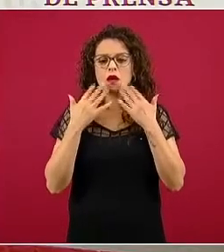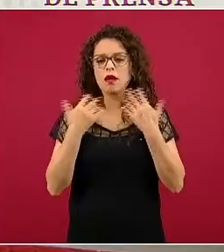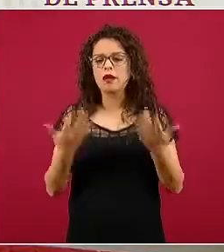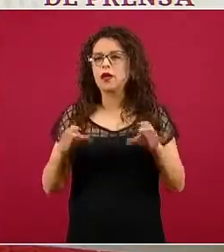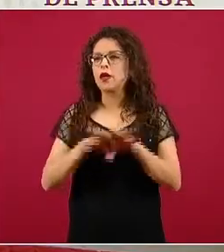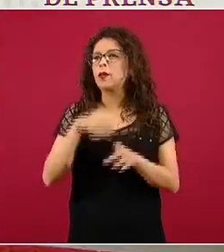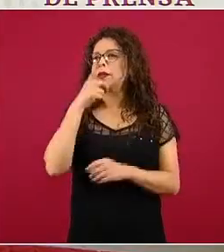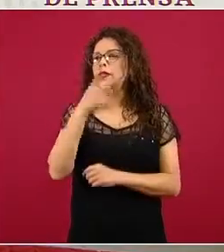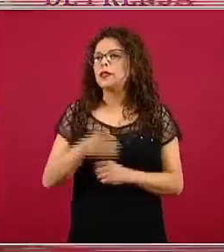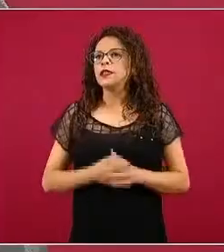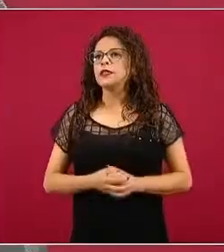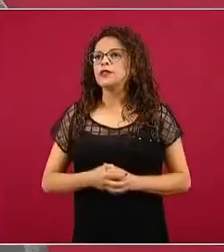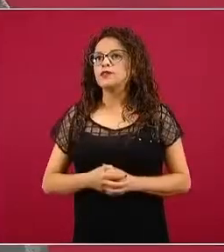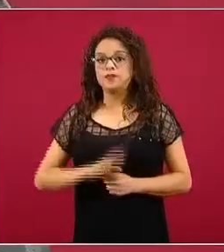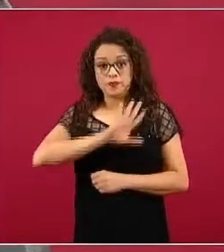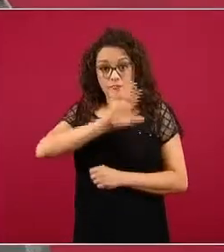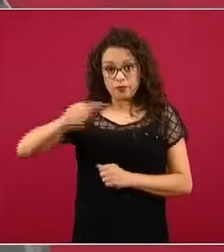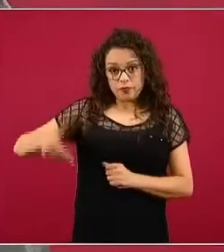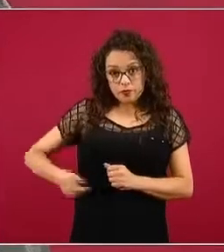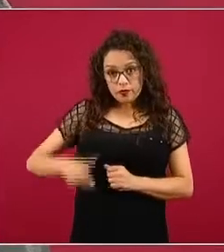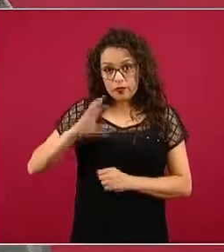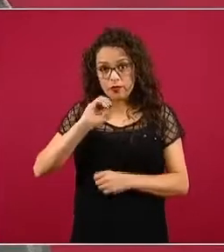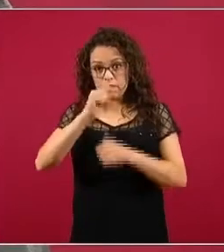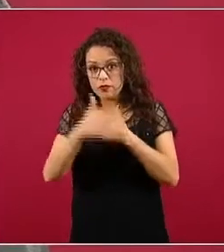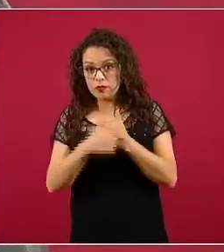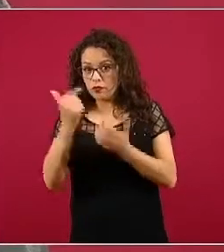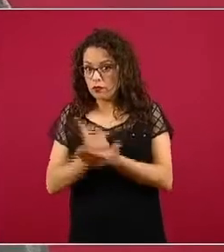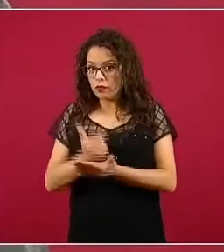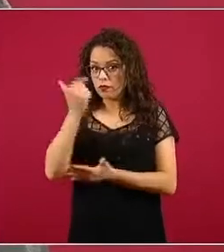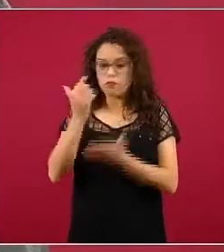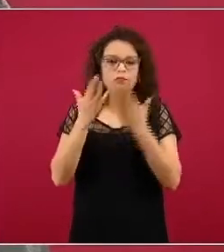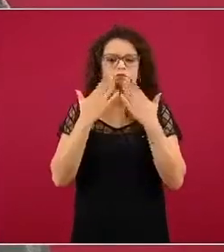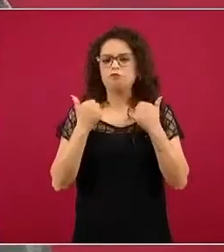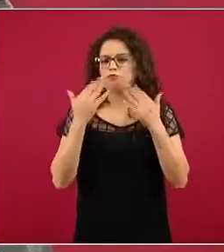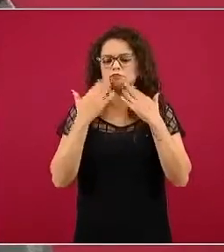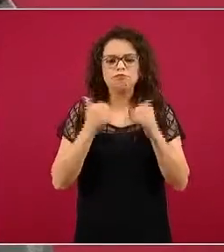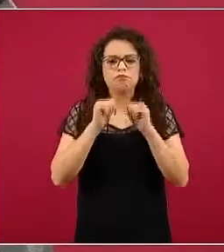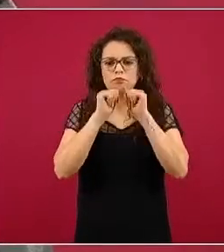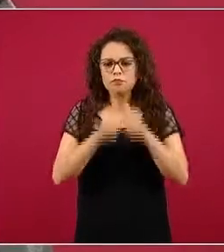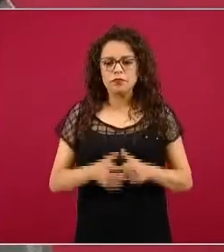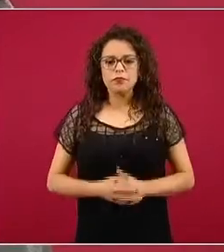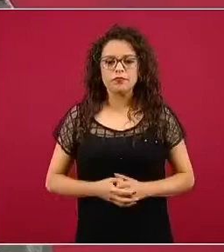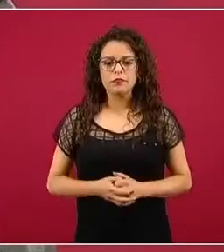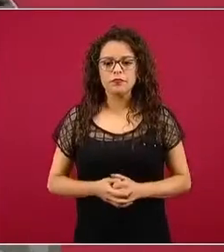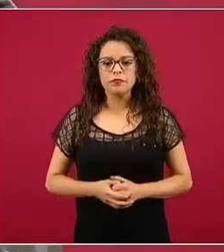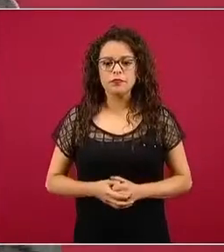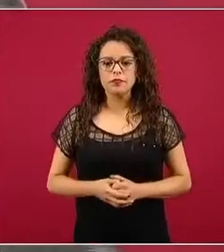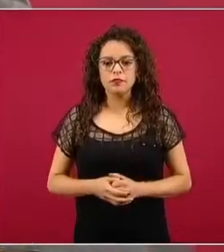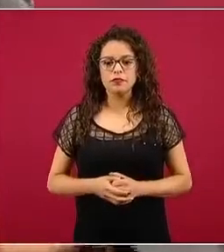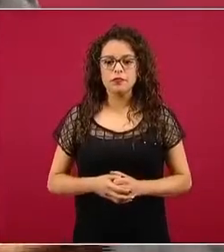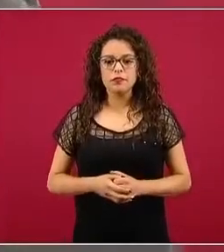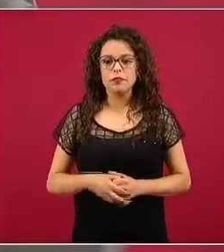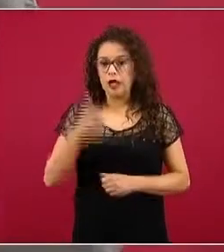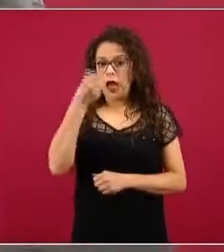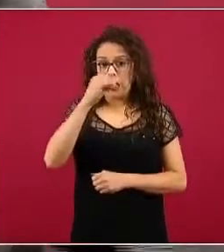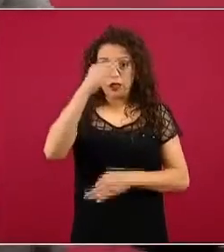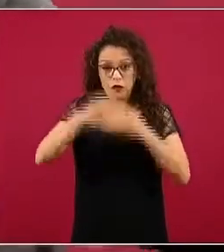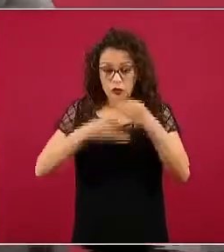digamos, no hemos tenido incidentes de gravedad de alguna manera. Está confinado casi